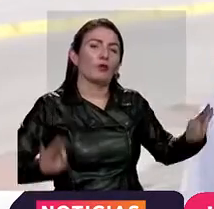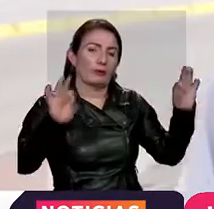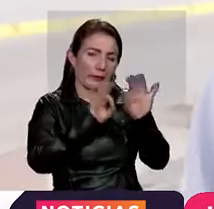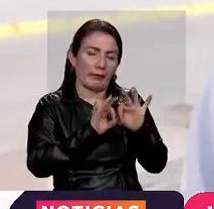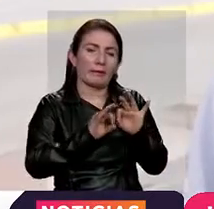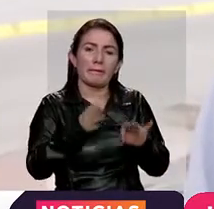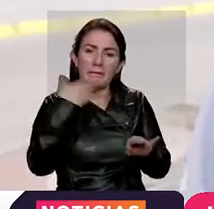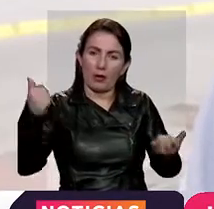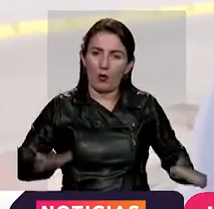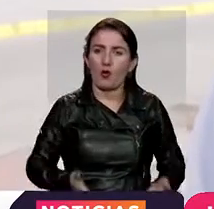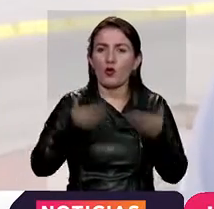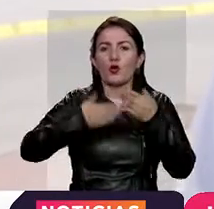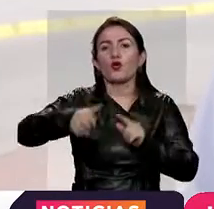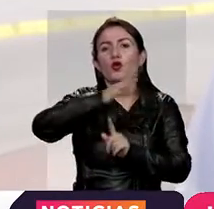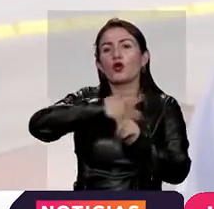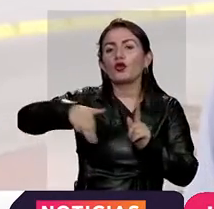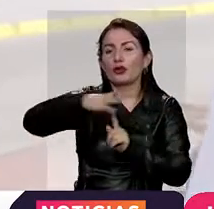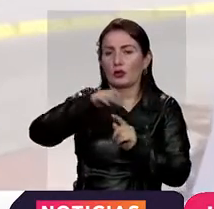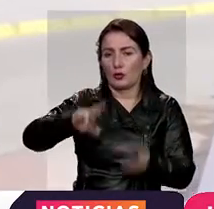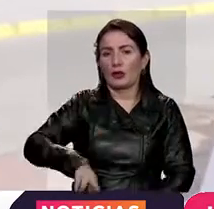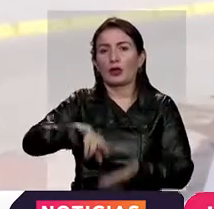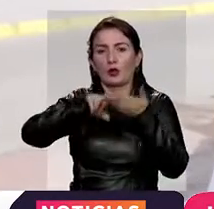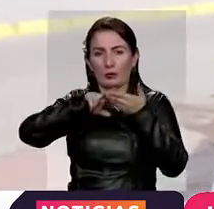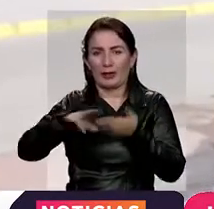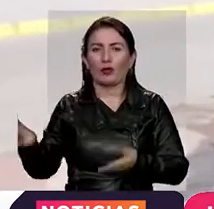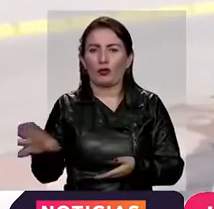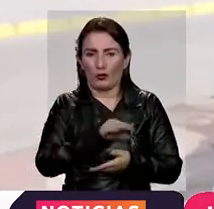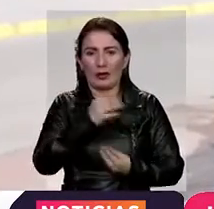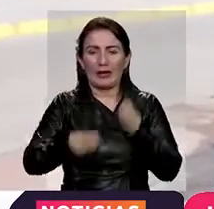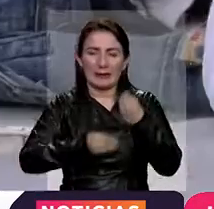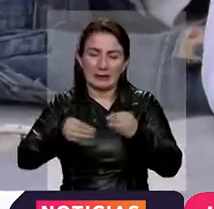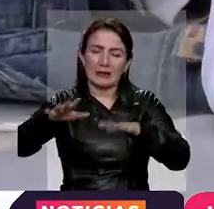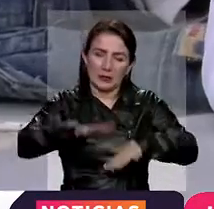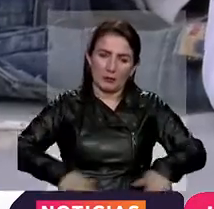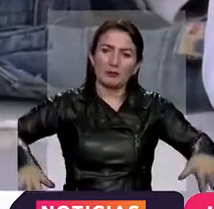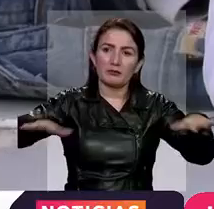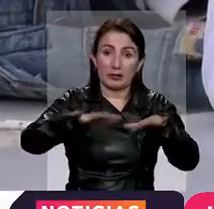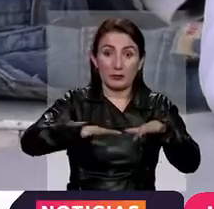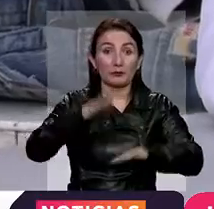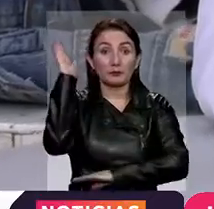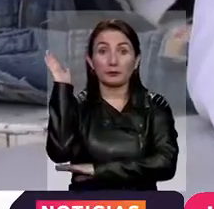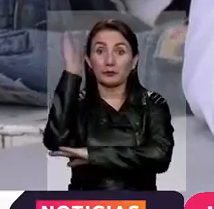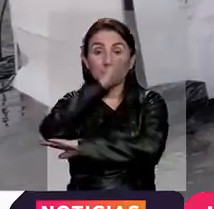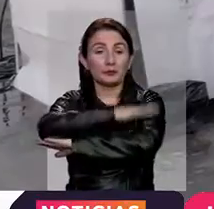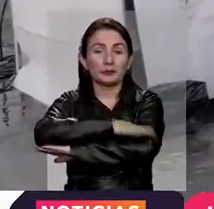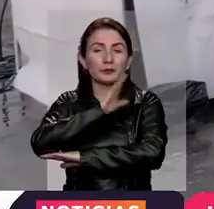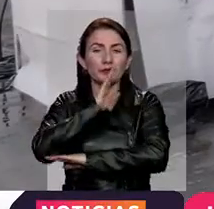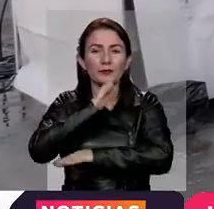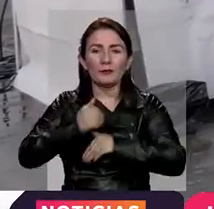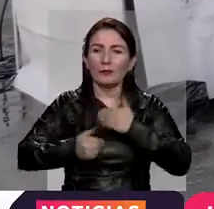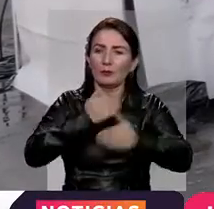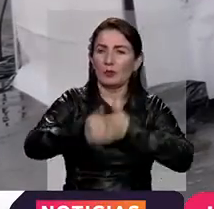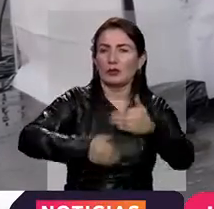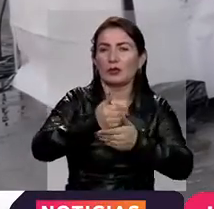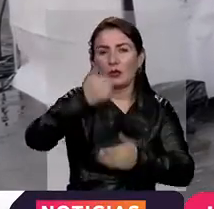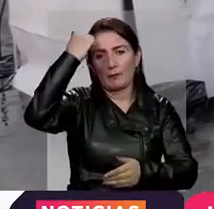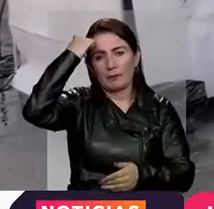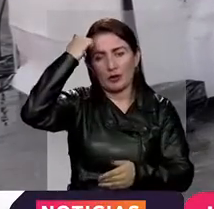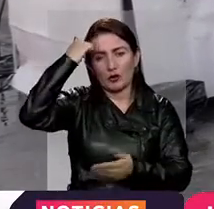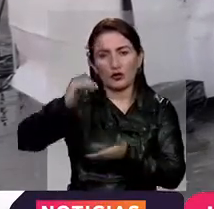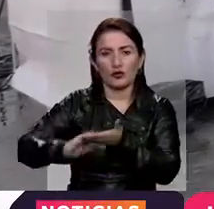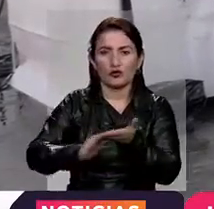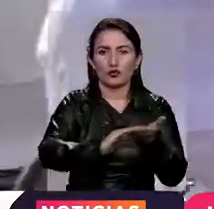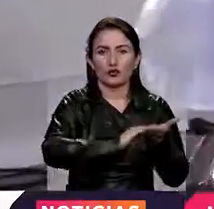ellos, dándole un mejor contexto para que recuperemos estos espacios. La jornada estuvo acompañada por procesos pedagógicos de resolución